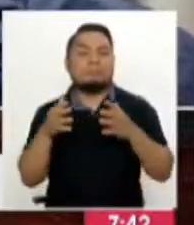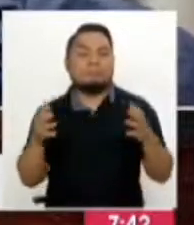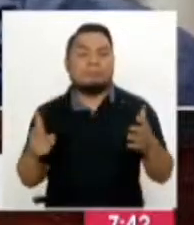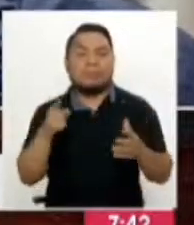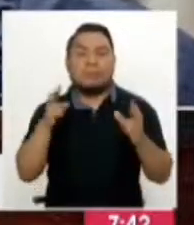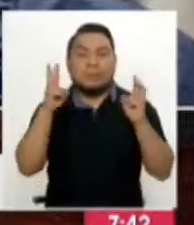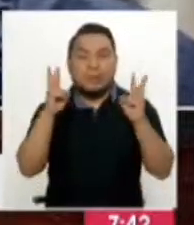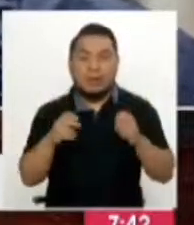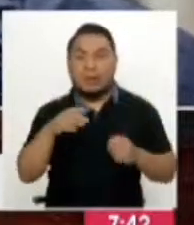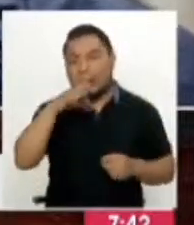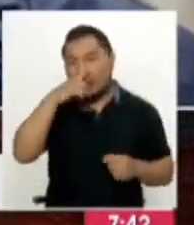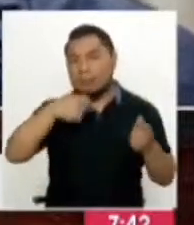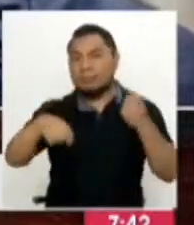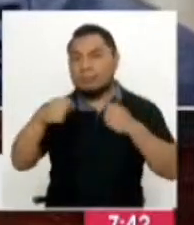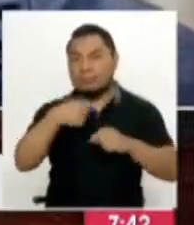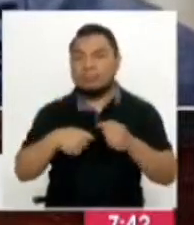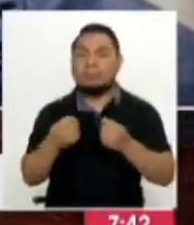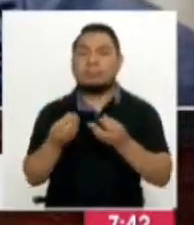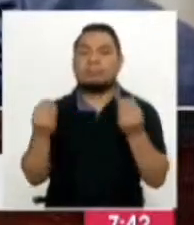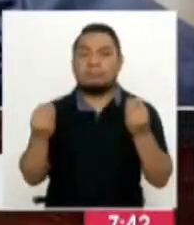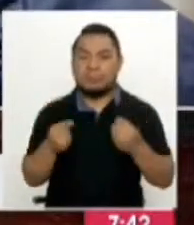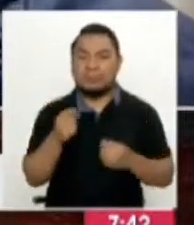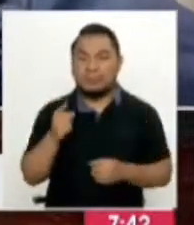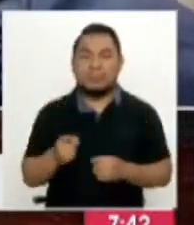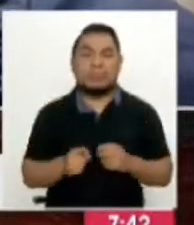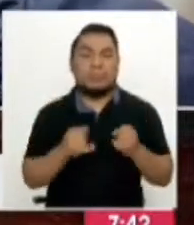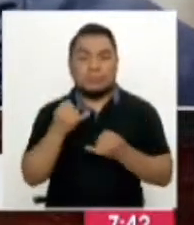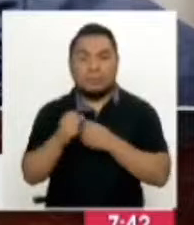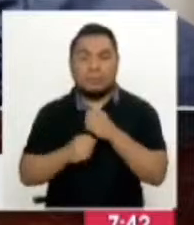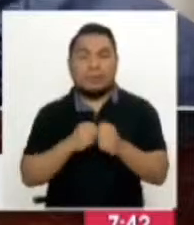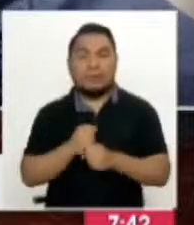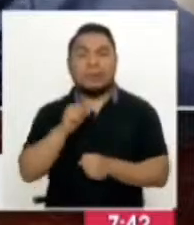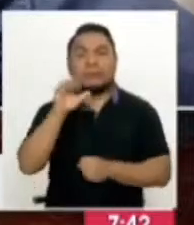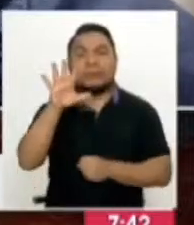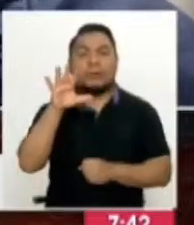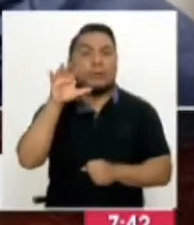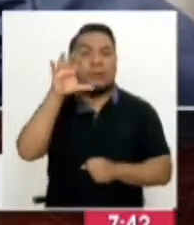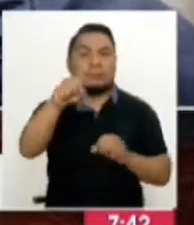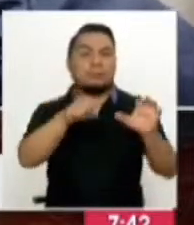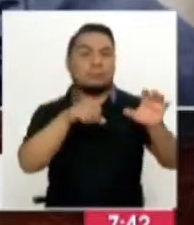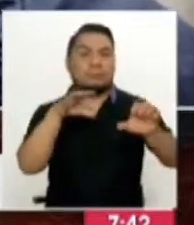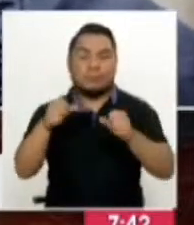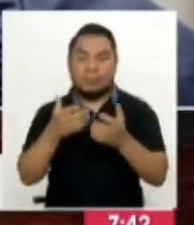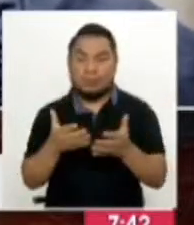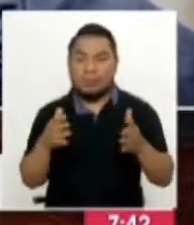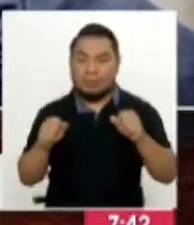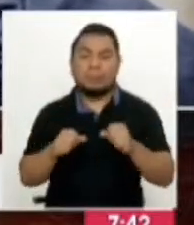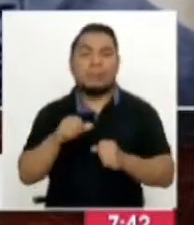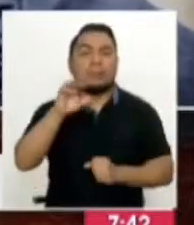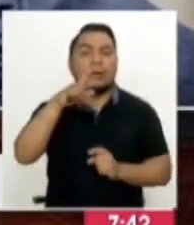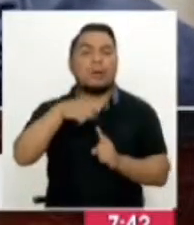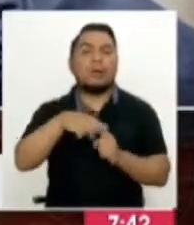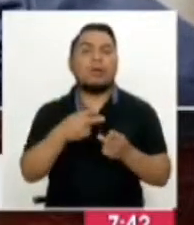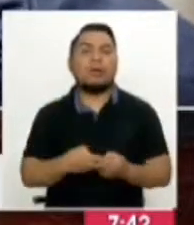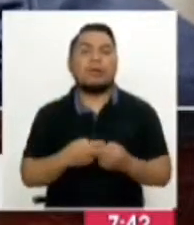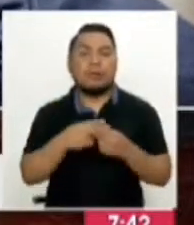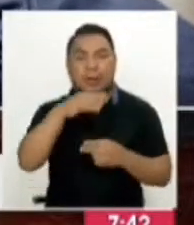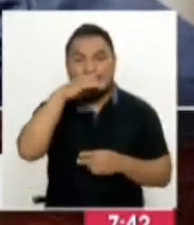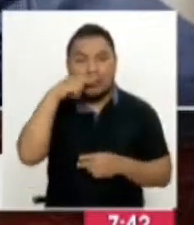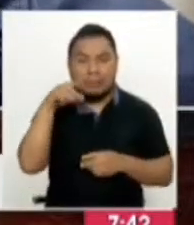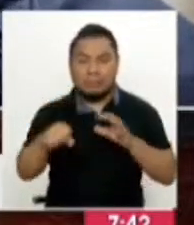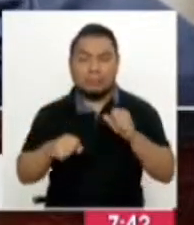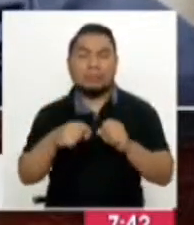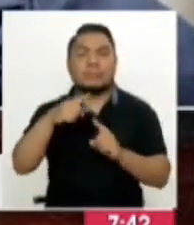acrecentándose el tema del narcotráfico. En el último año hemos tenido 5 operativos con incautaciones de más de 5 toneladas de clorhidrato de cocaína